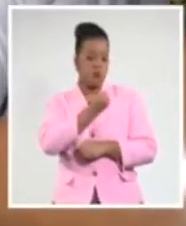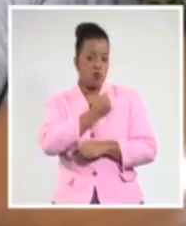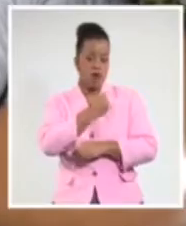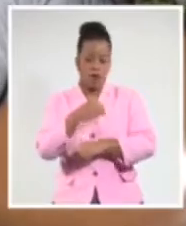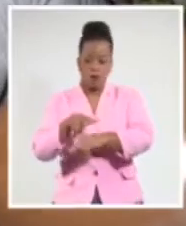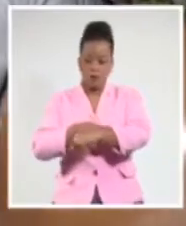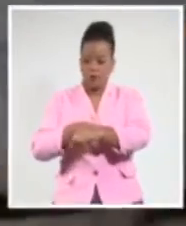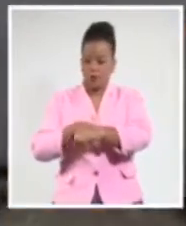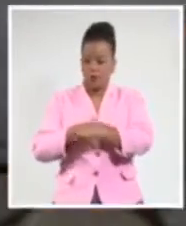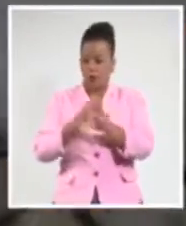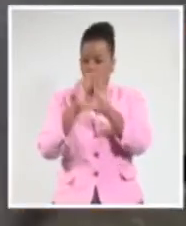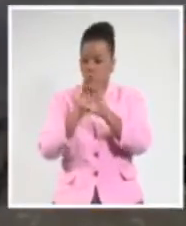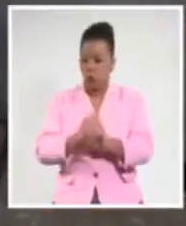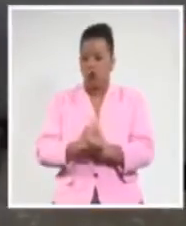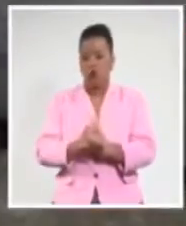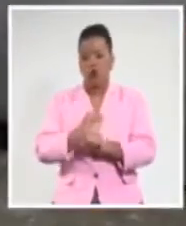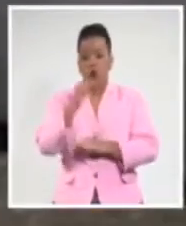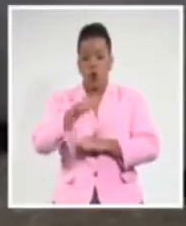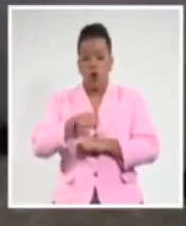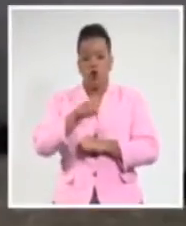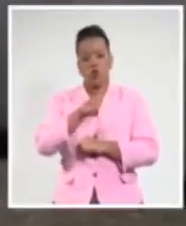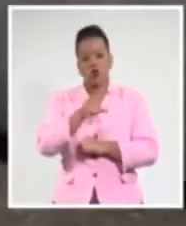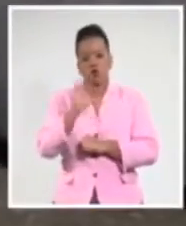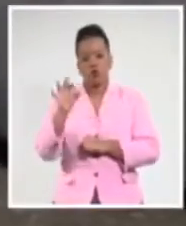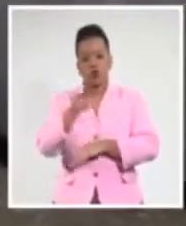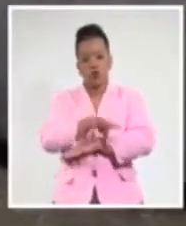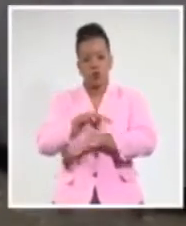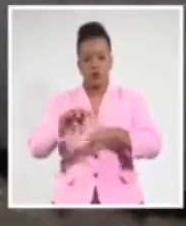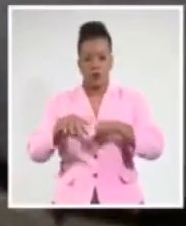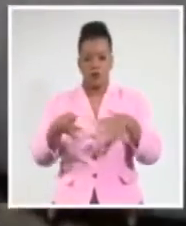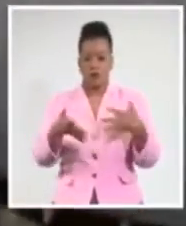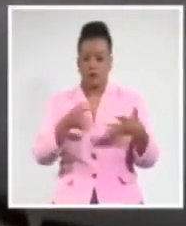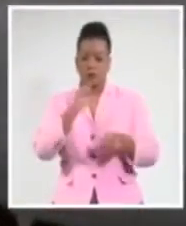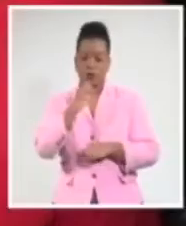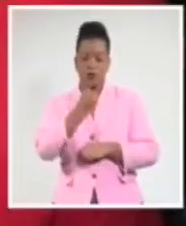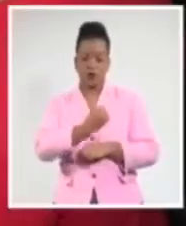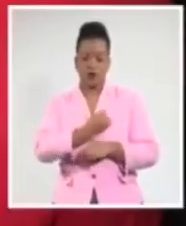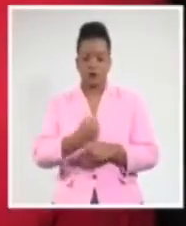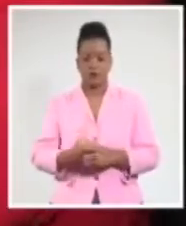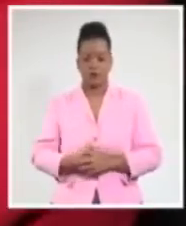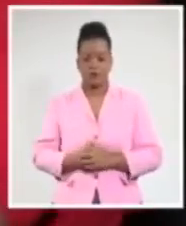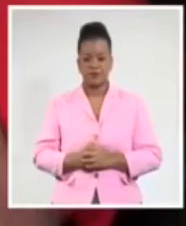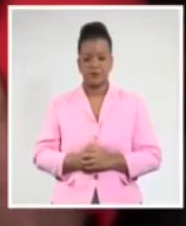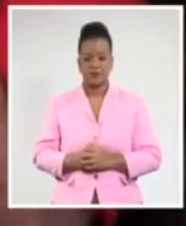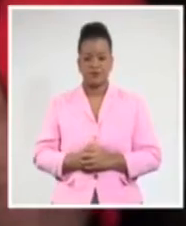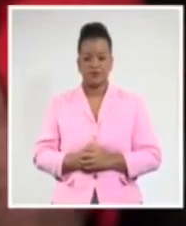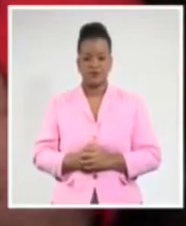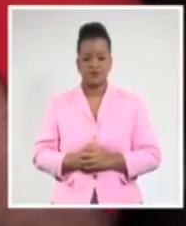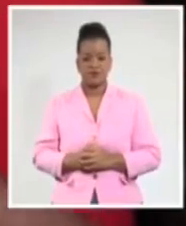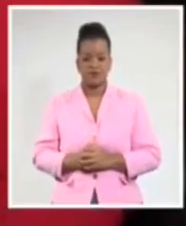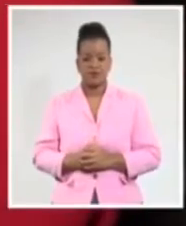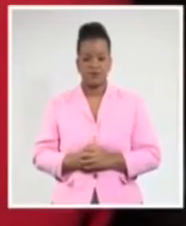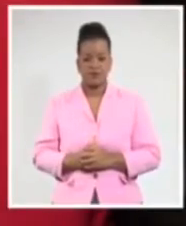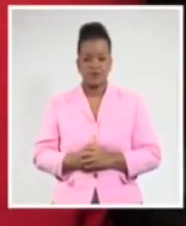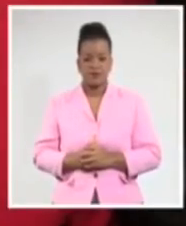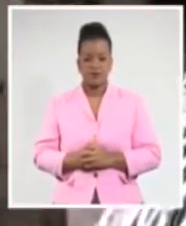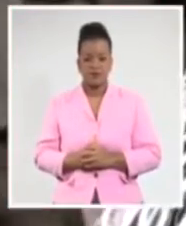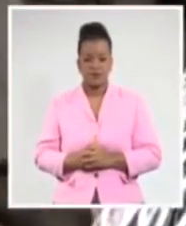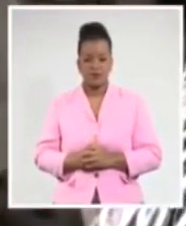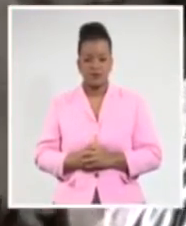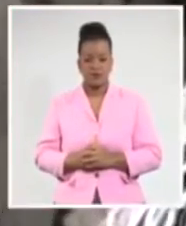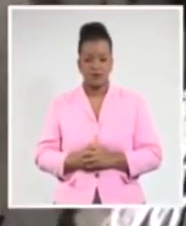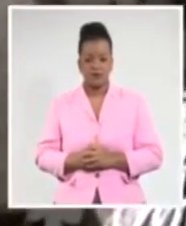que cuenta hoy con cerca de 200 animales. Desde Santi Espíritus, Alín Catalán y Carlos